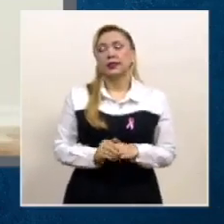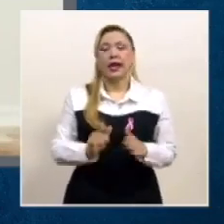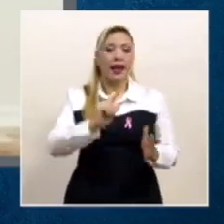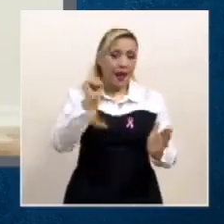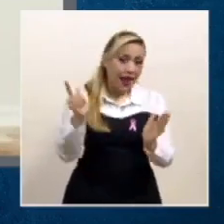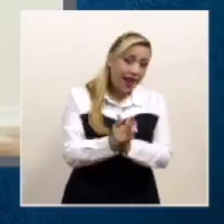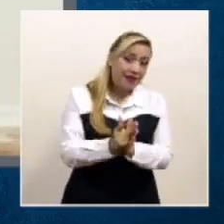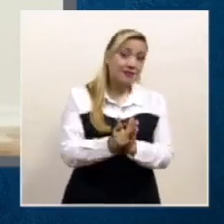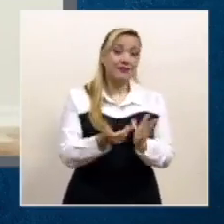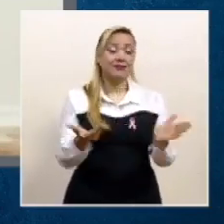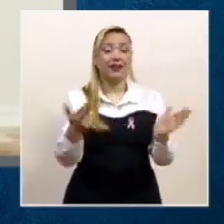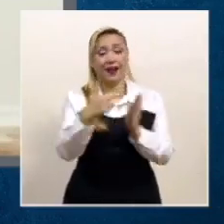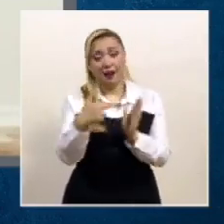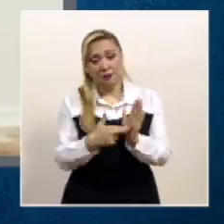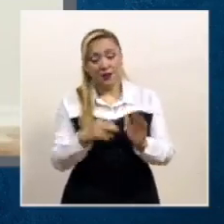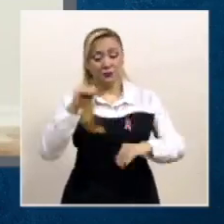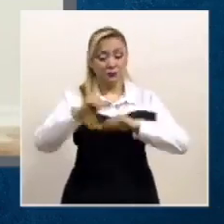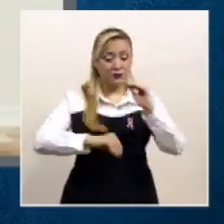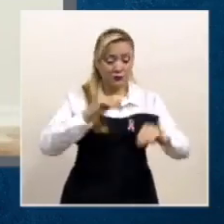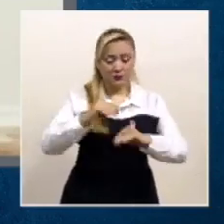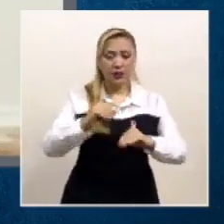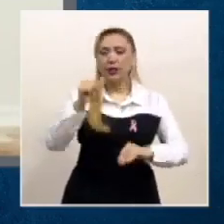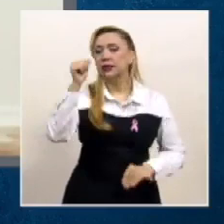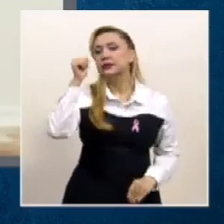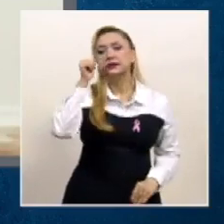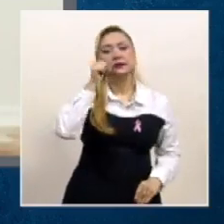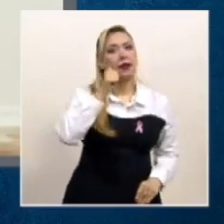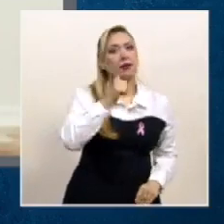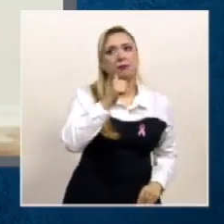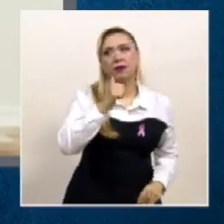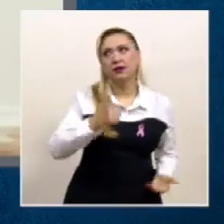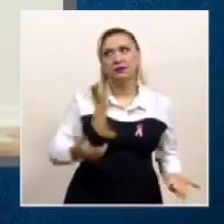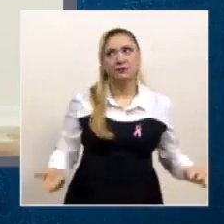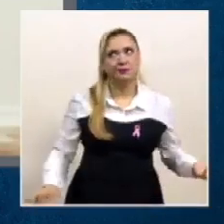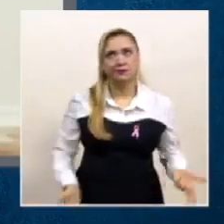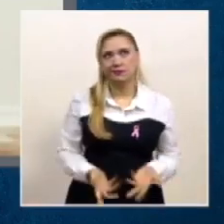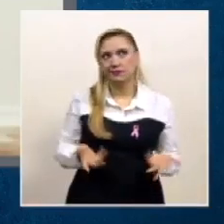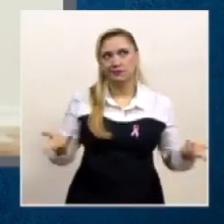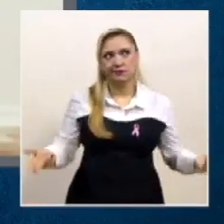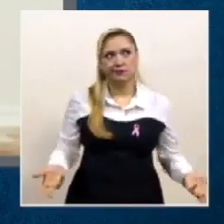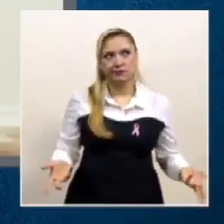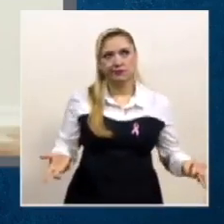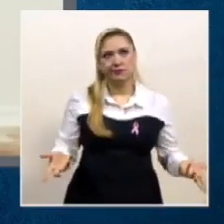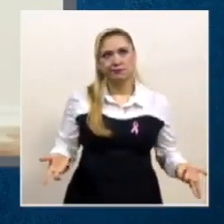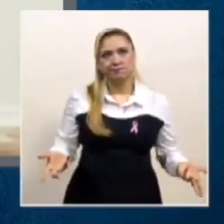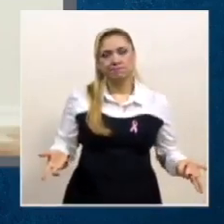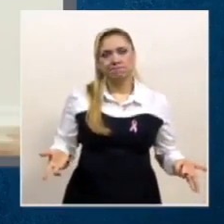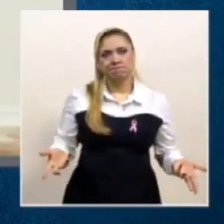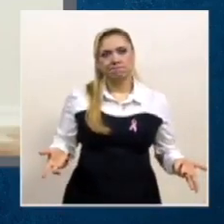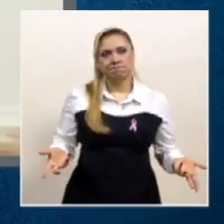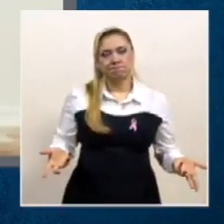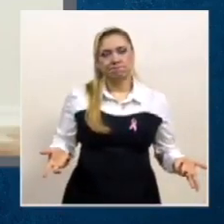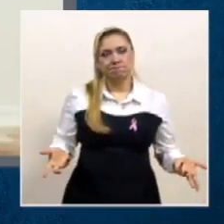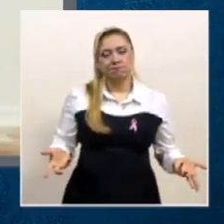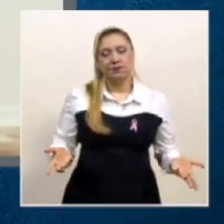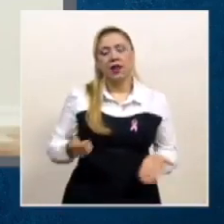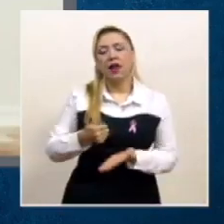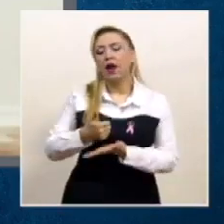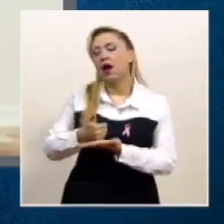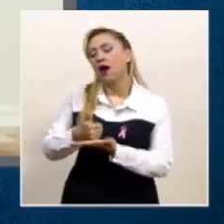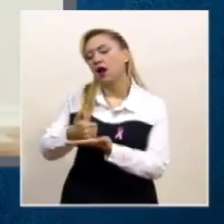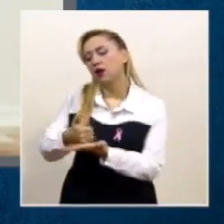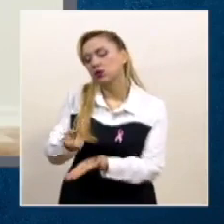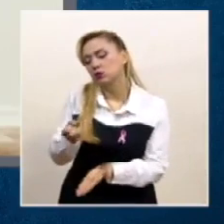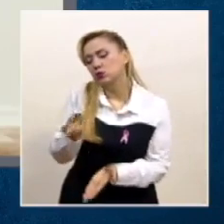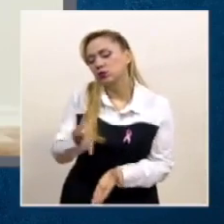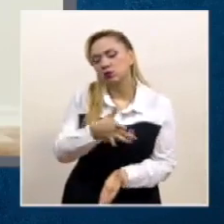leyes y políticas públicas, pues siempre ha sido muchas veces desde un punto de vista asistencialista,